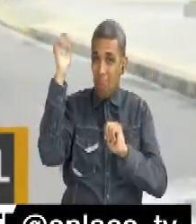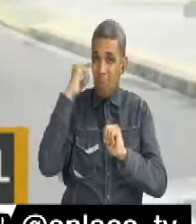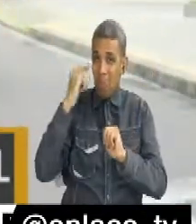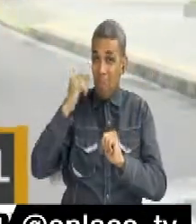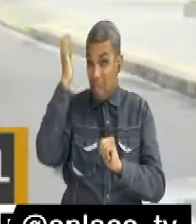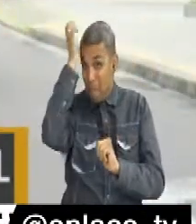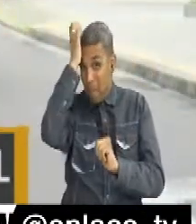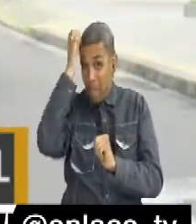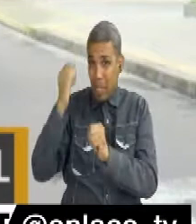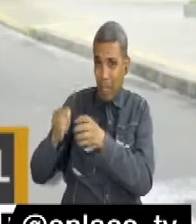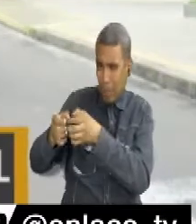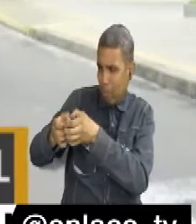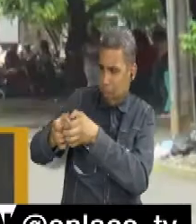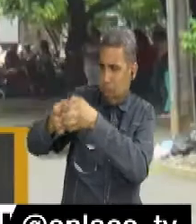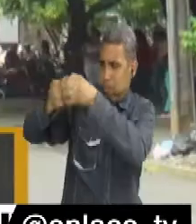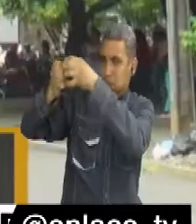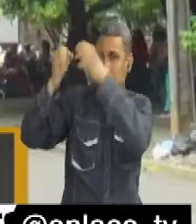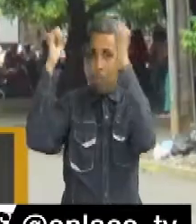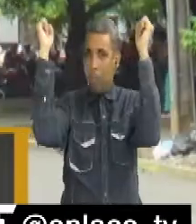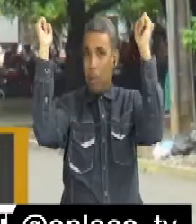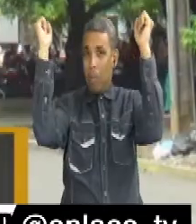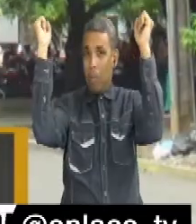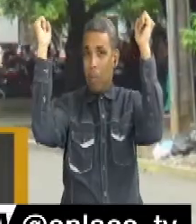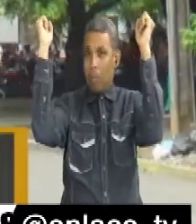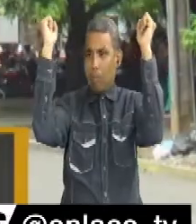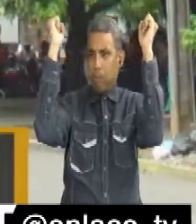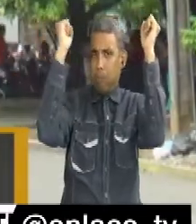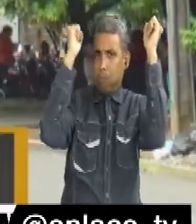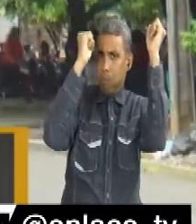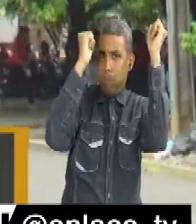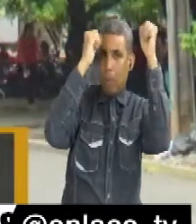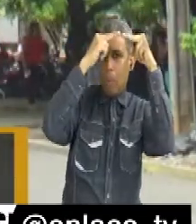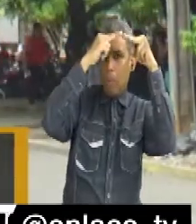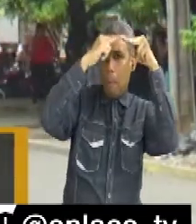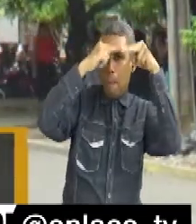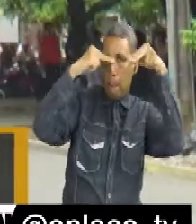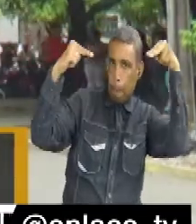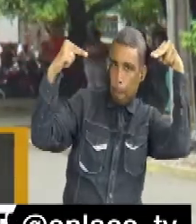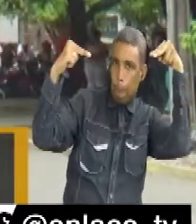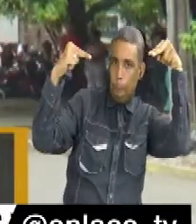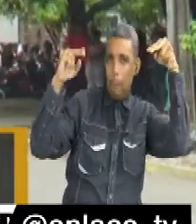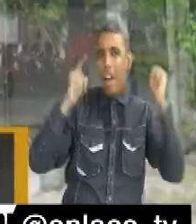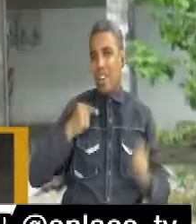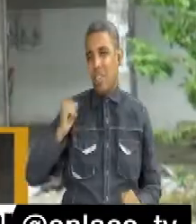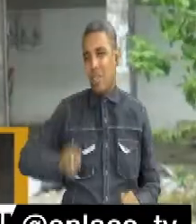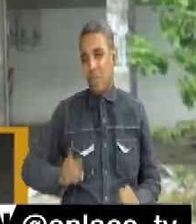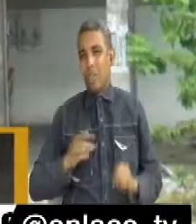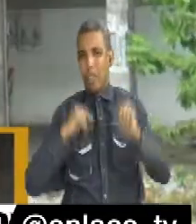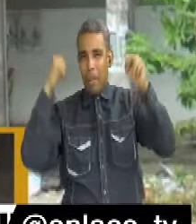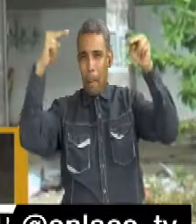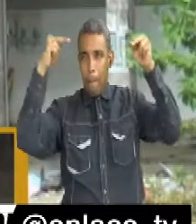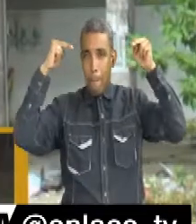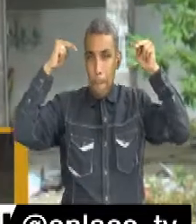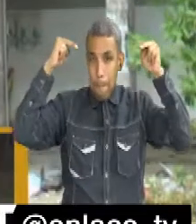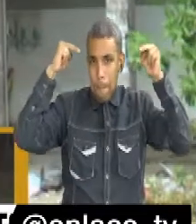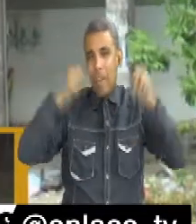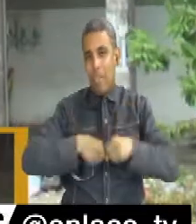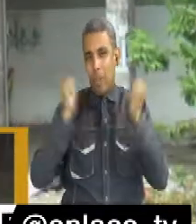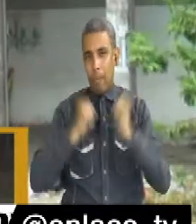arqueó y bajó la cuerda eléctrica, y por tal perdió altura. El conductor del bus debió pagar al afectado una suma aproximada